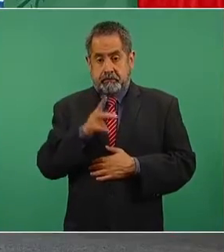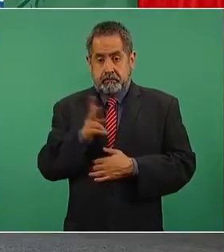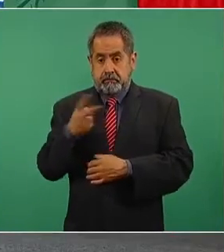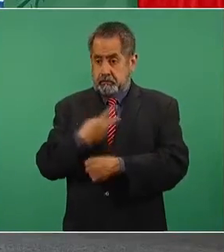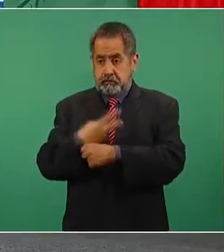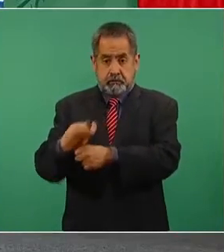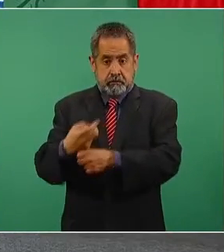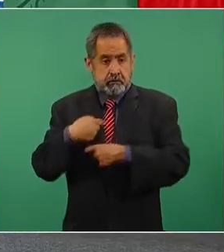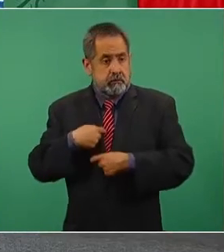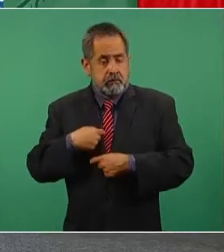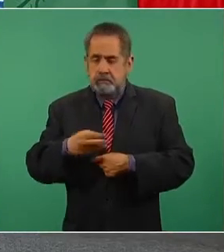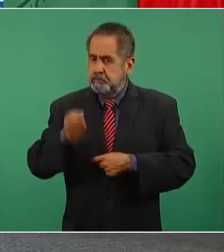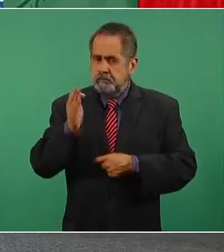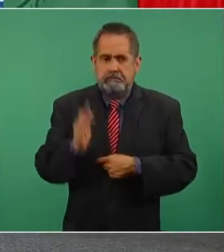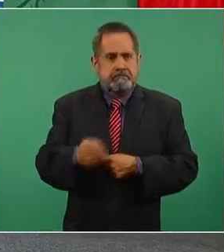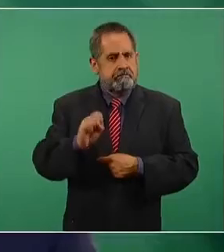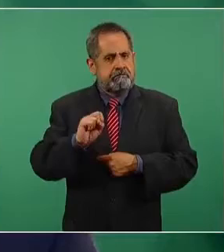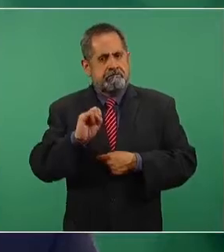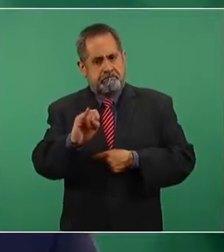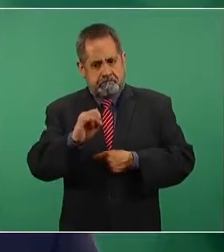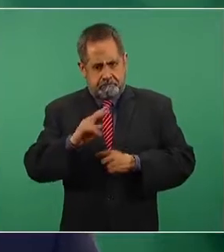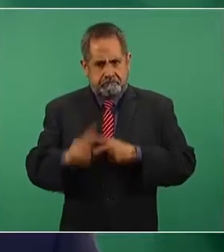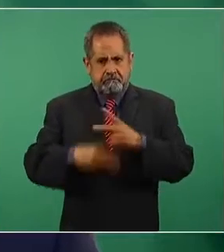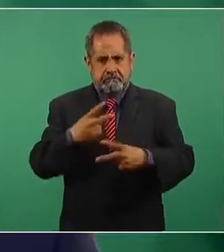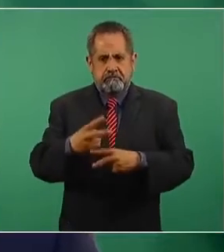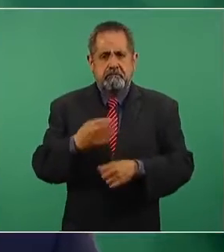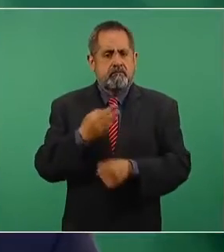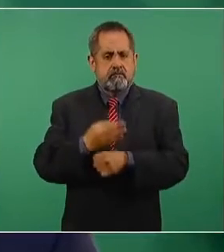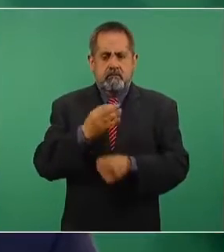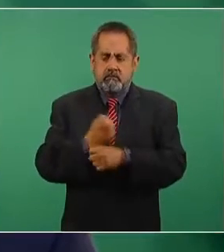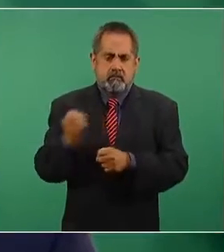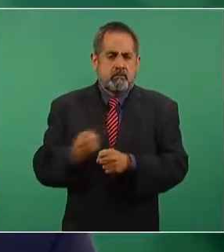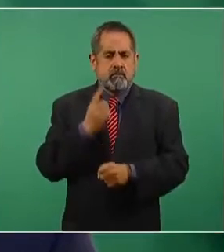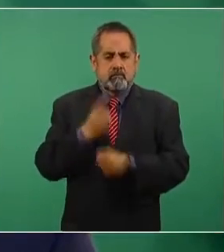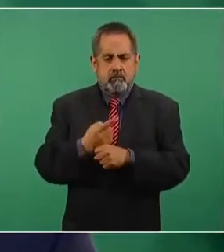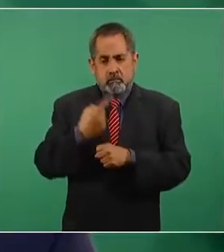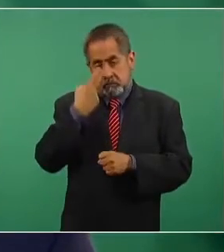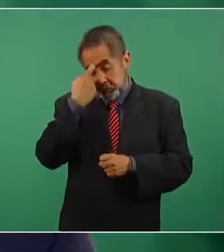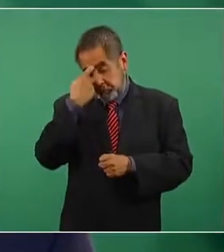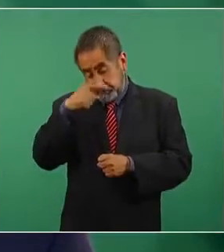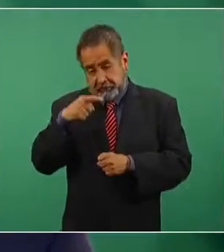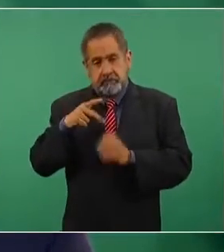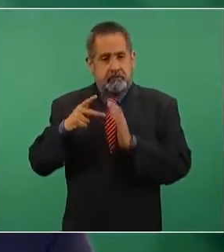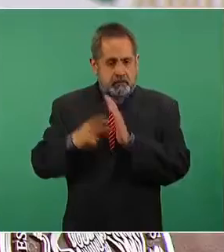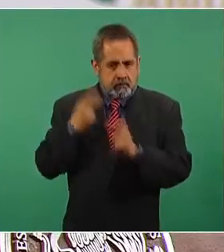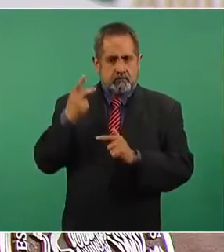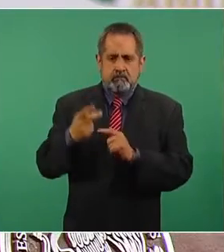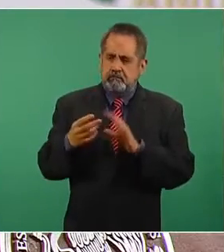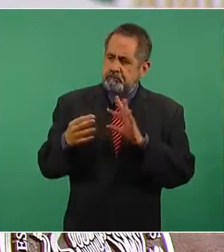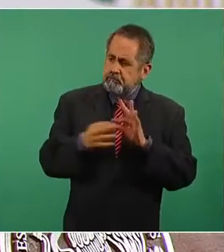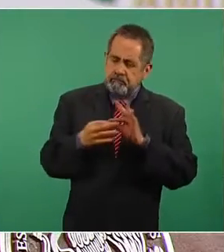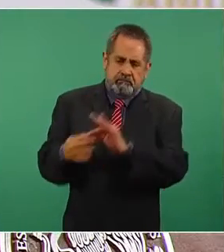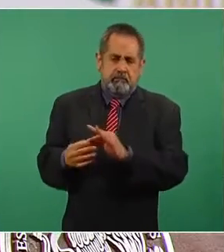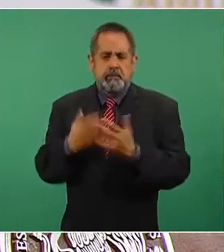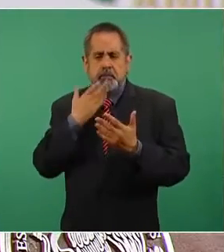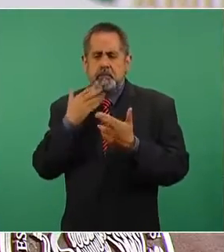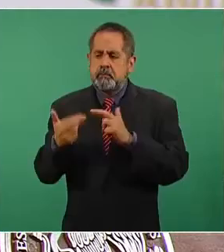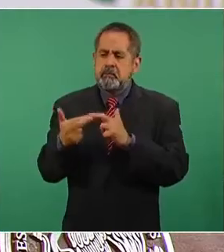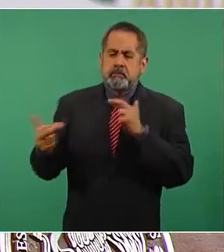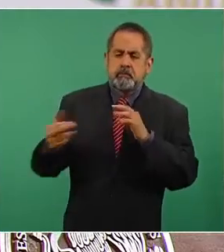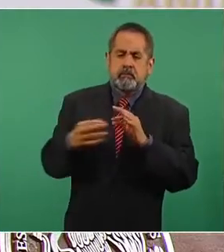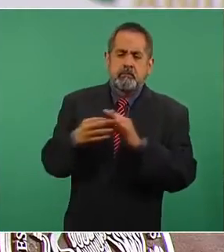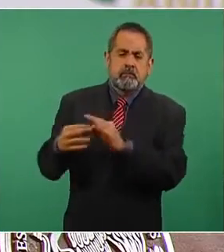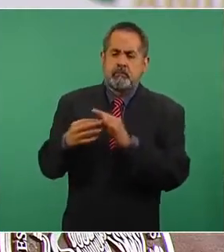inmediatamente, dijimos que sí, porque es una muy buena oportunidad para impulsar nuevamente las relaciones entre